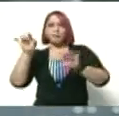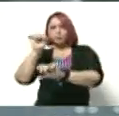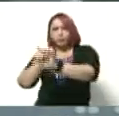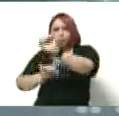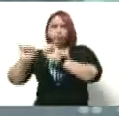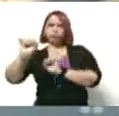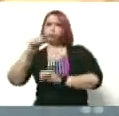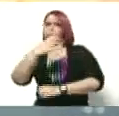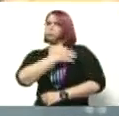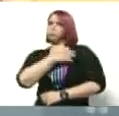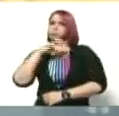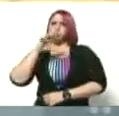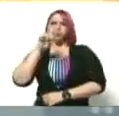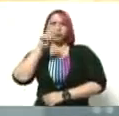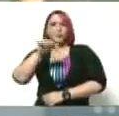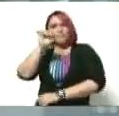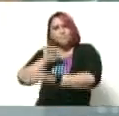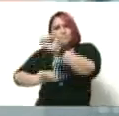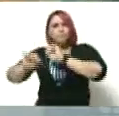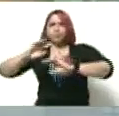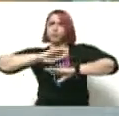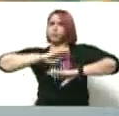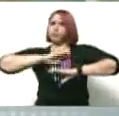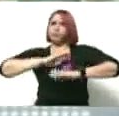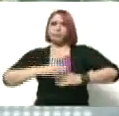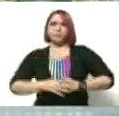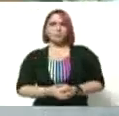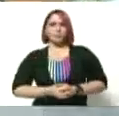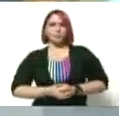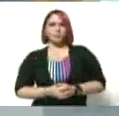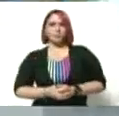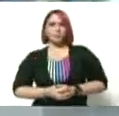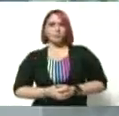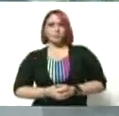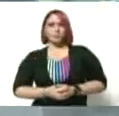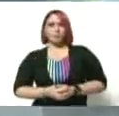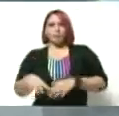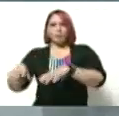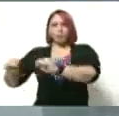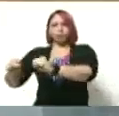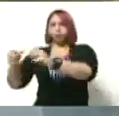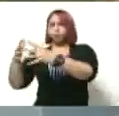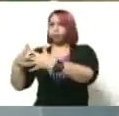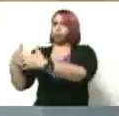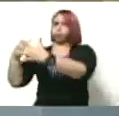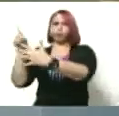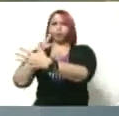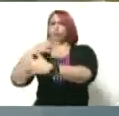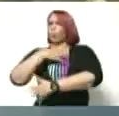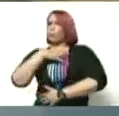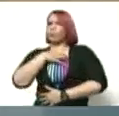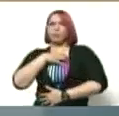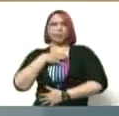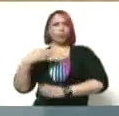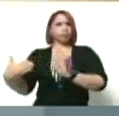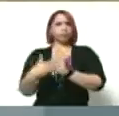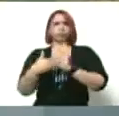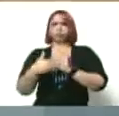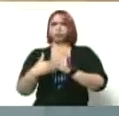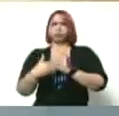soberanía de defensa de autodeterminación y donde el imperio estadounidense no ha podido ni